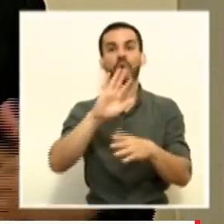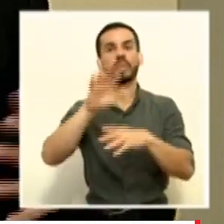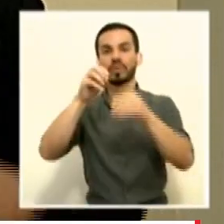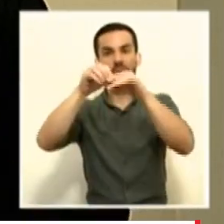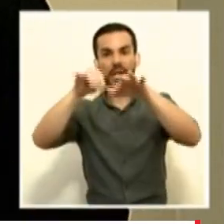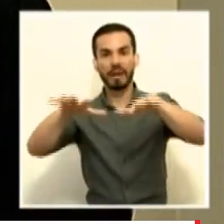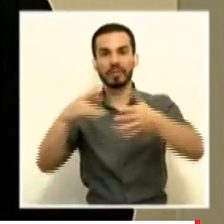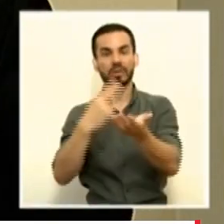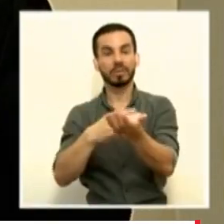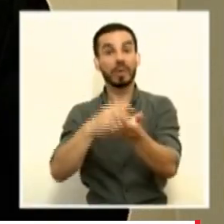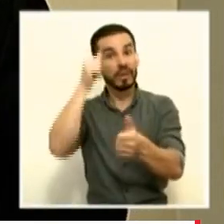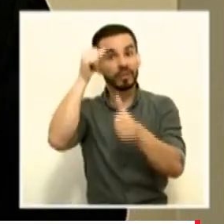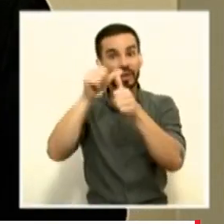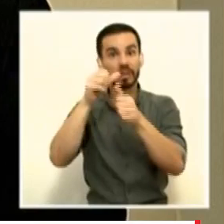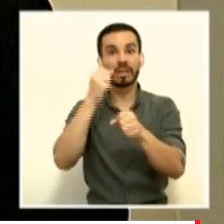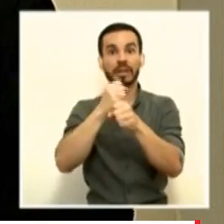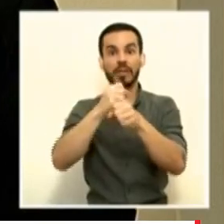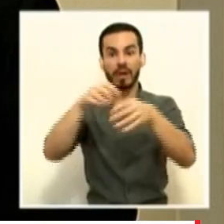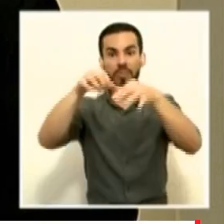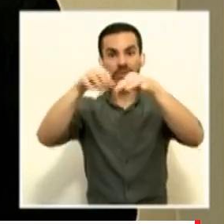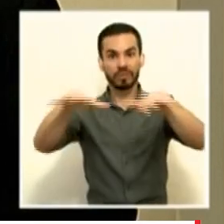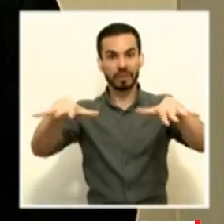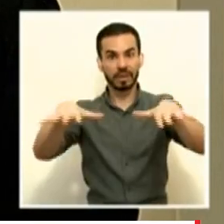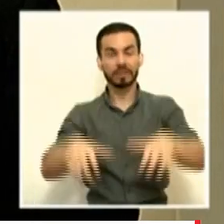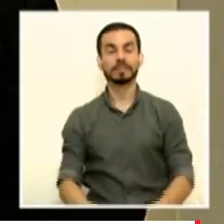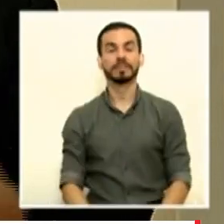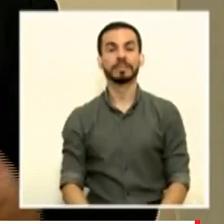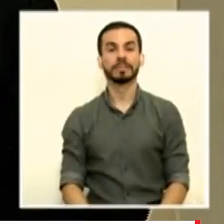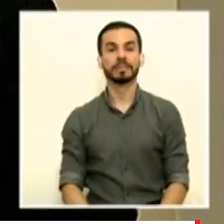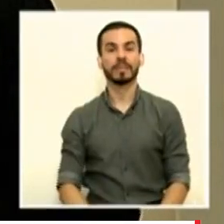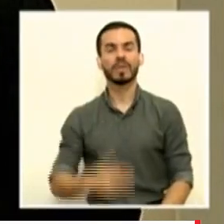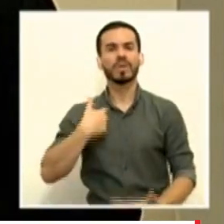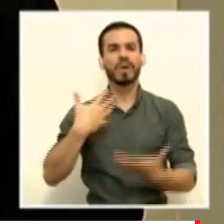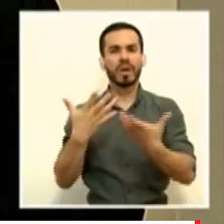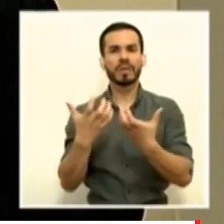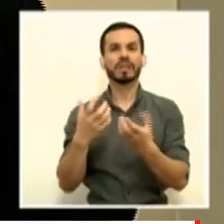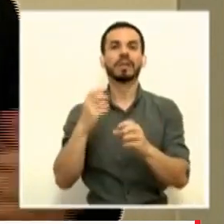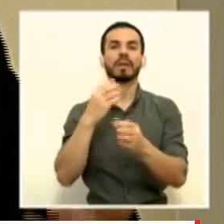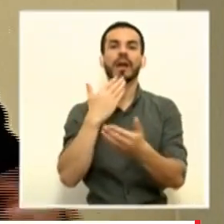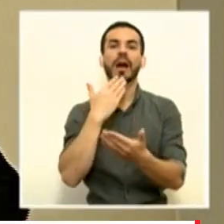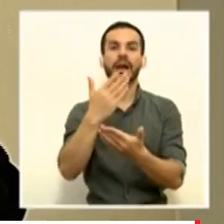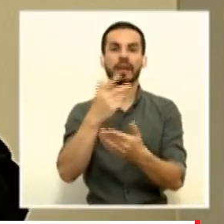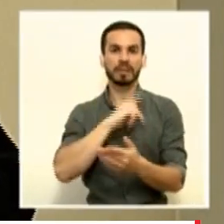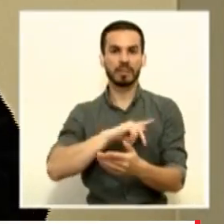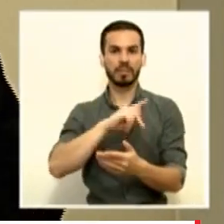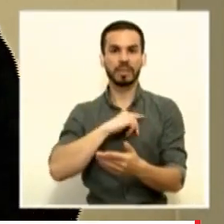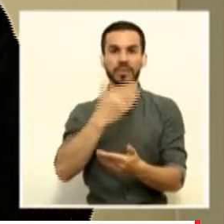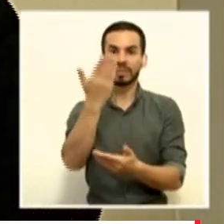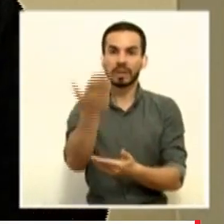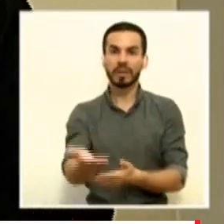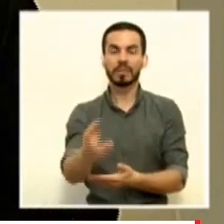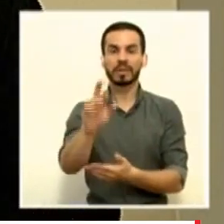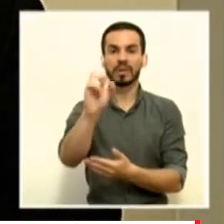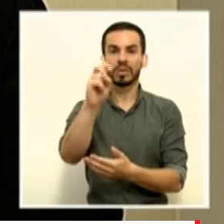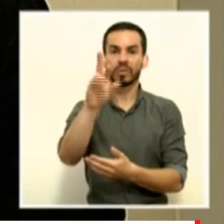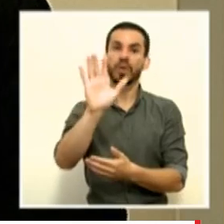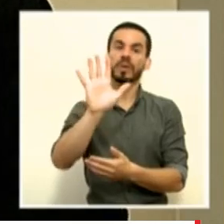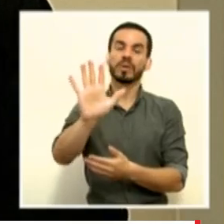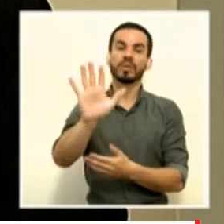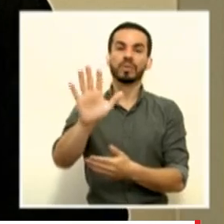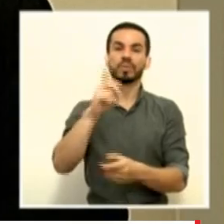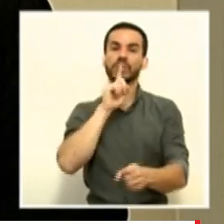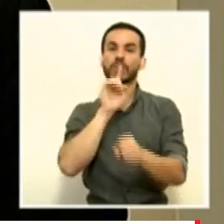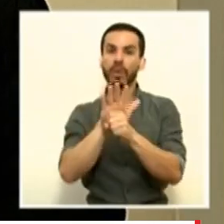red hospitalaria, porque recordemos que trabajamos en red. Quiero agradecerle personalmente a don Roger por